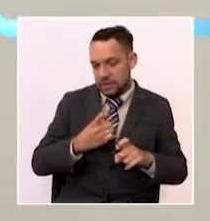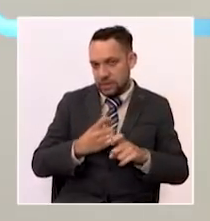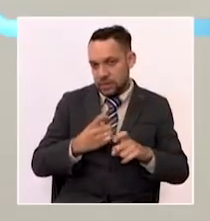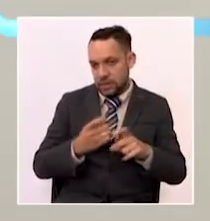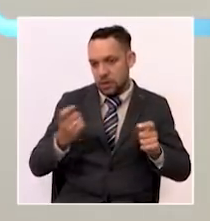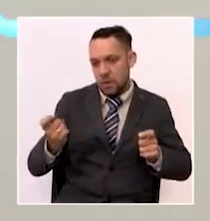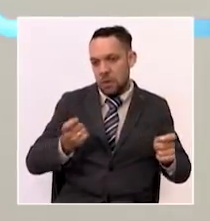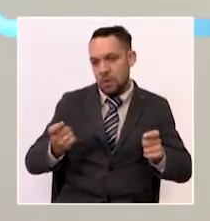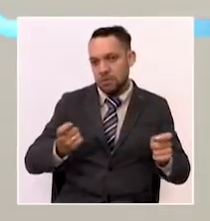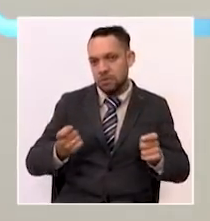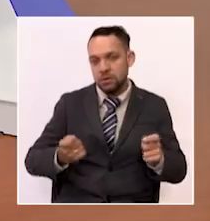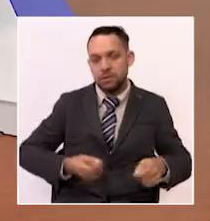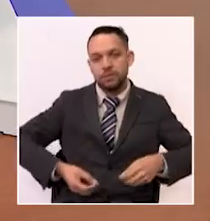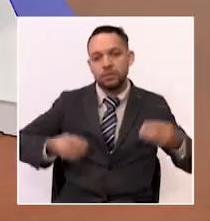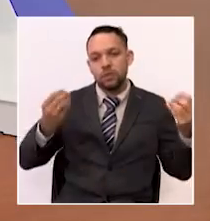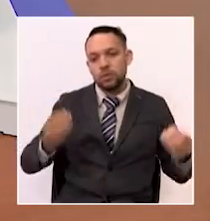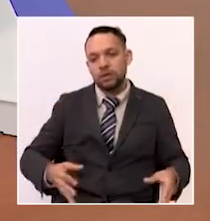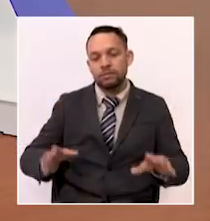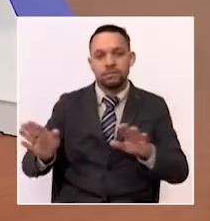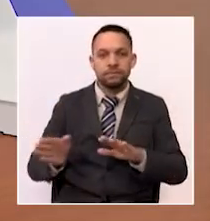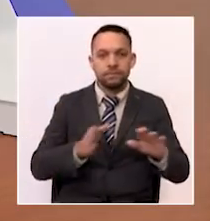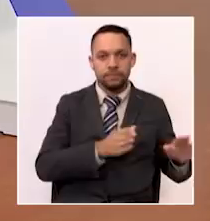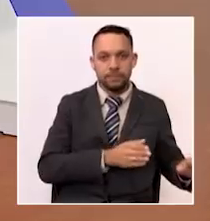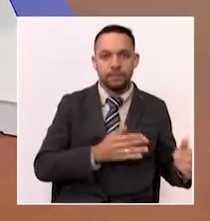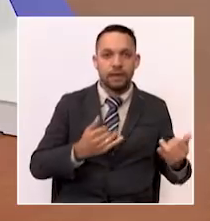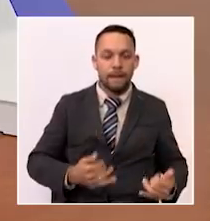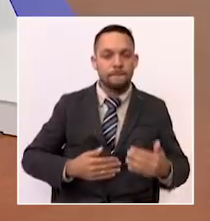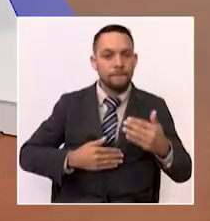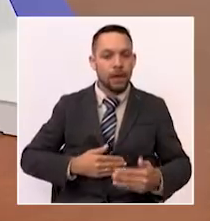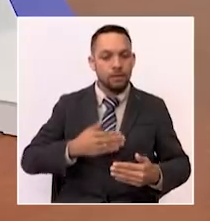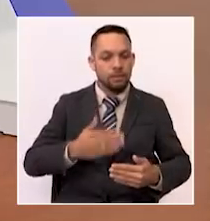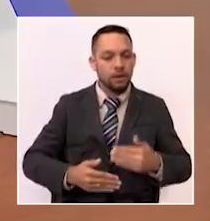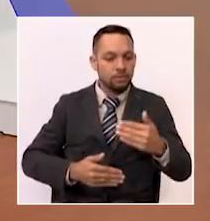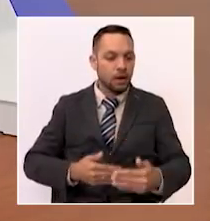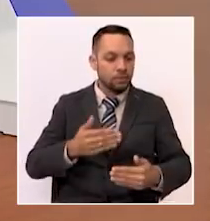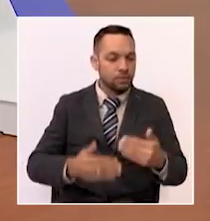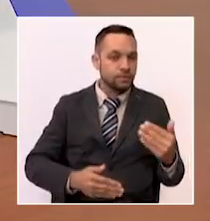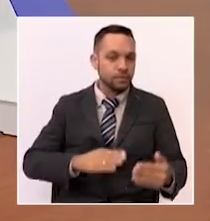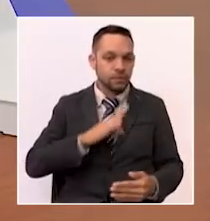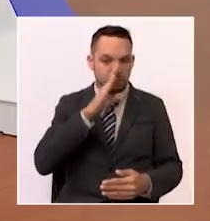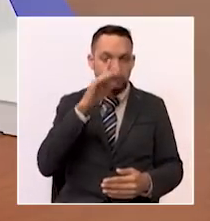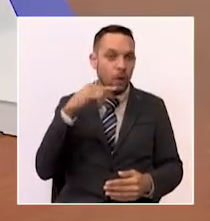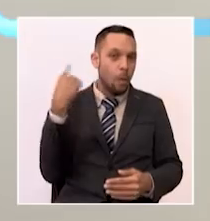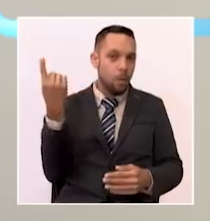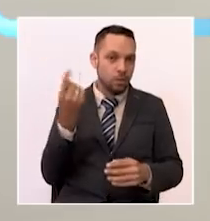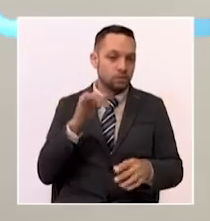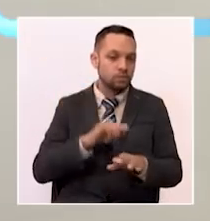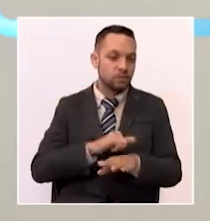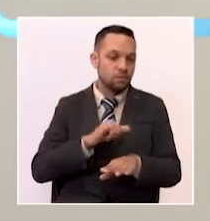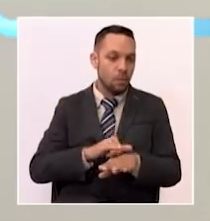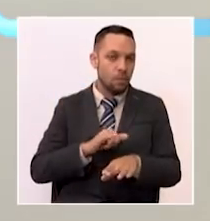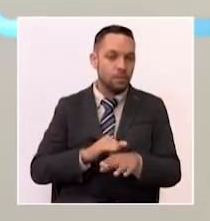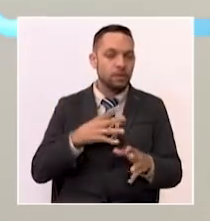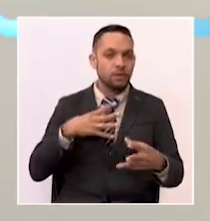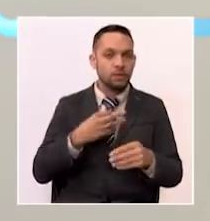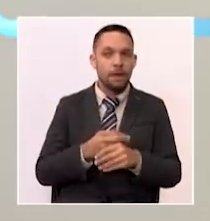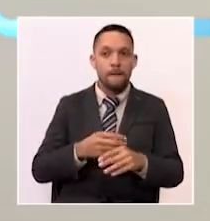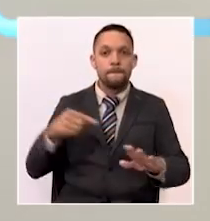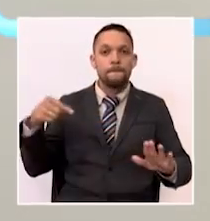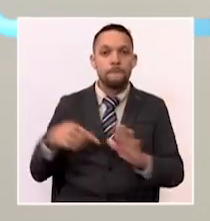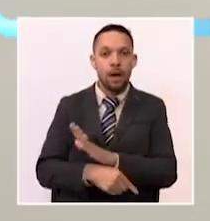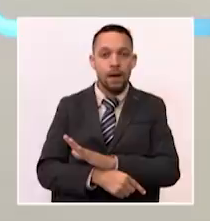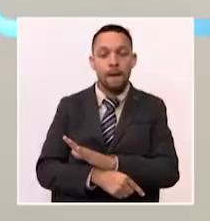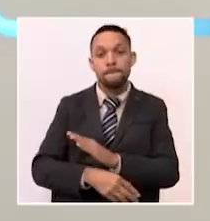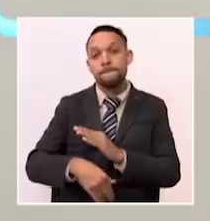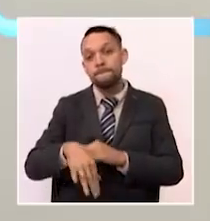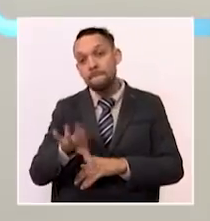que le sirve. Es decir, lo que antes servía... Ya no sirve. Y es muy común que eso suceda con las pacientes, entonces me toca irme con medicamentos más avanzados, que